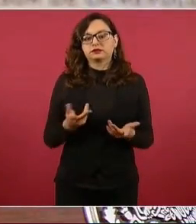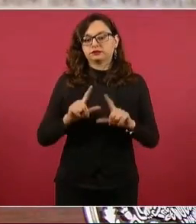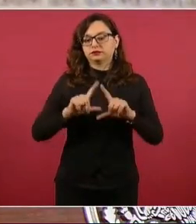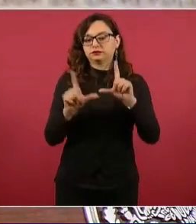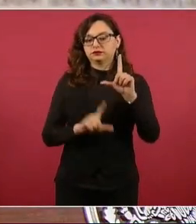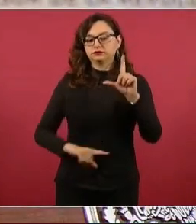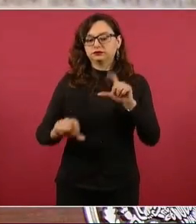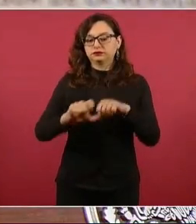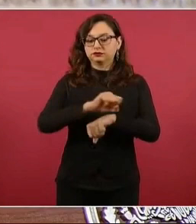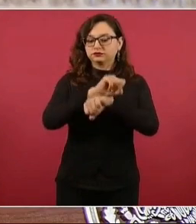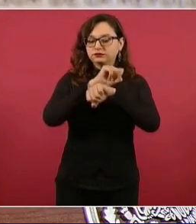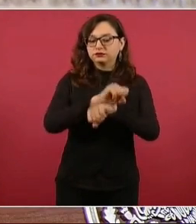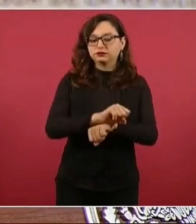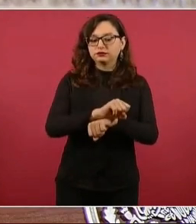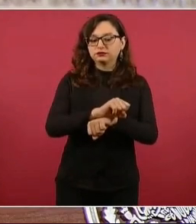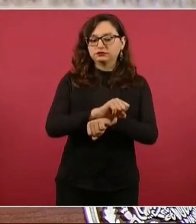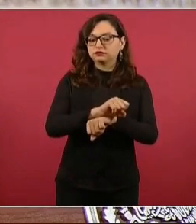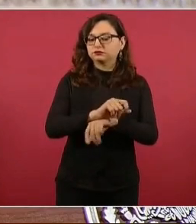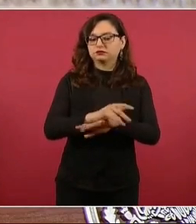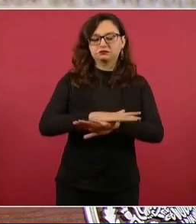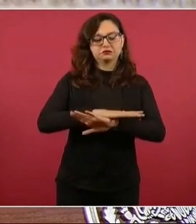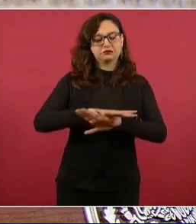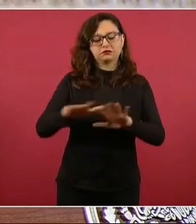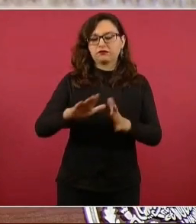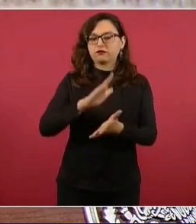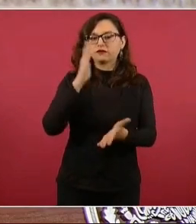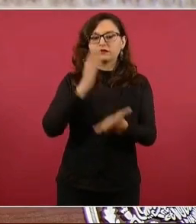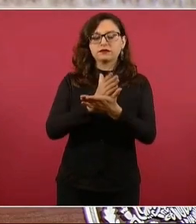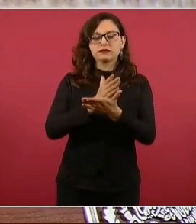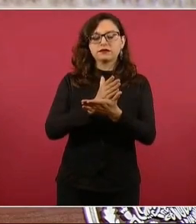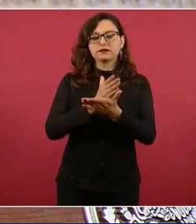México se abolió